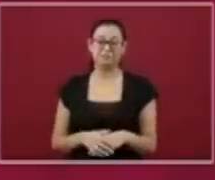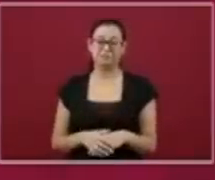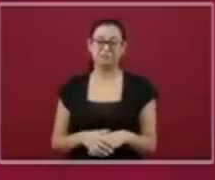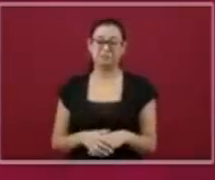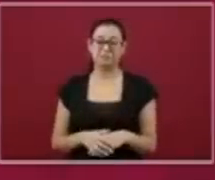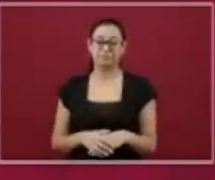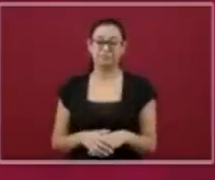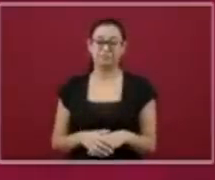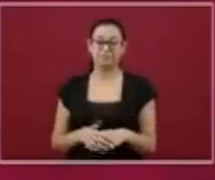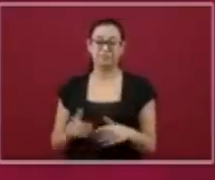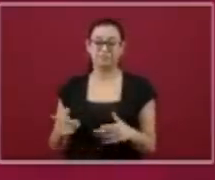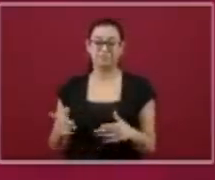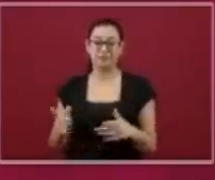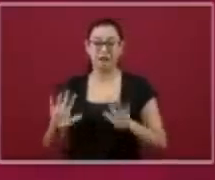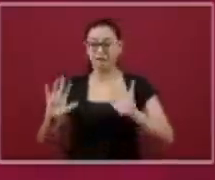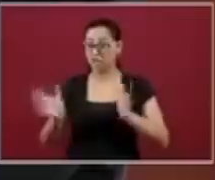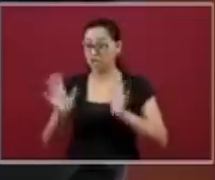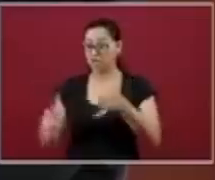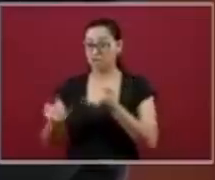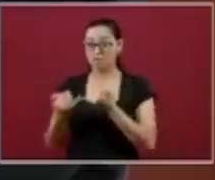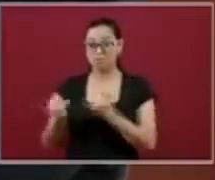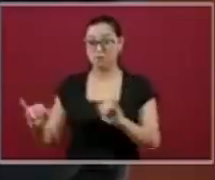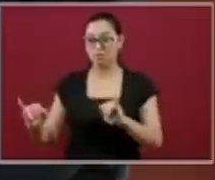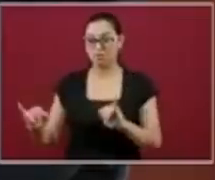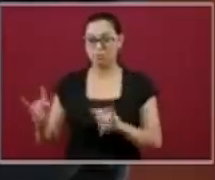se quería inaugurar